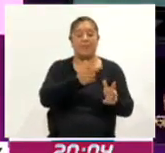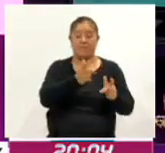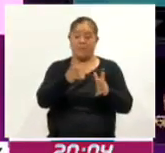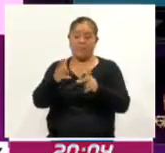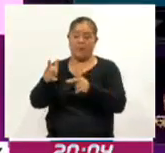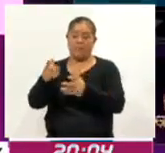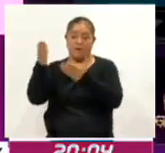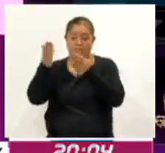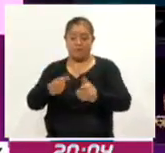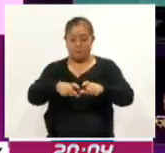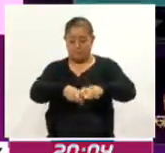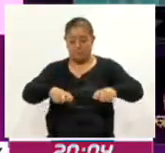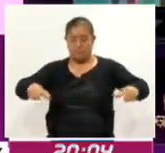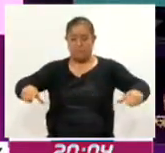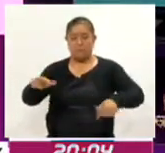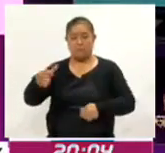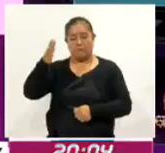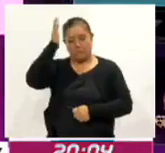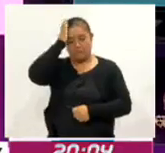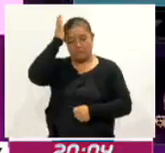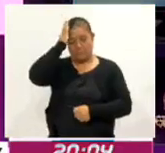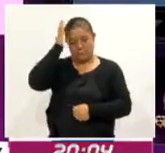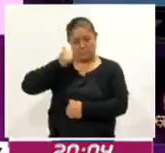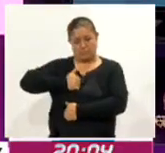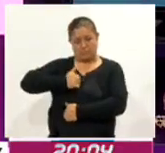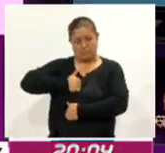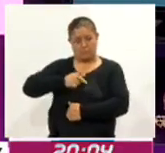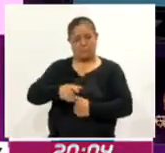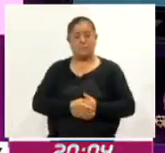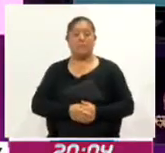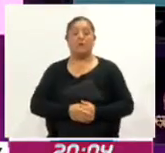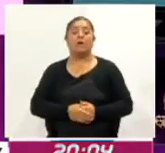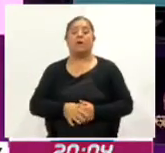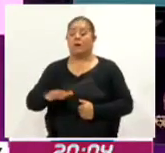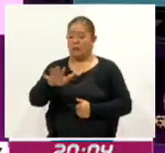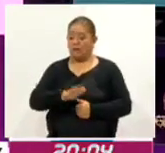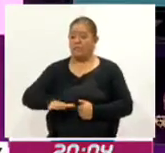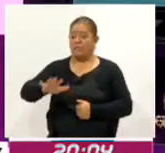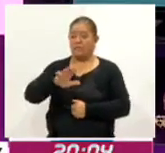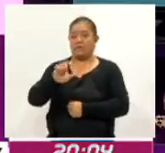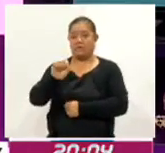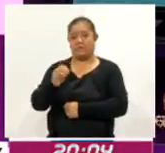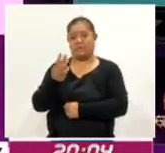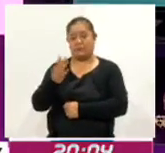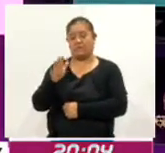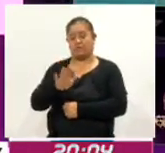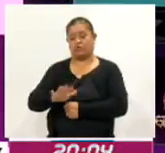autoridades estatales y castrenses que pertenecen a la 23 zona militar.